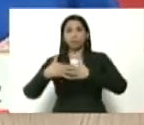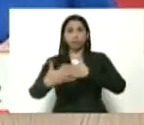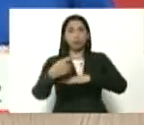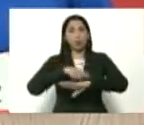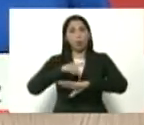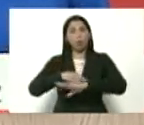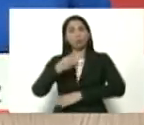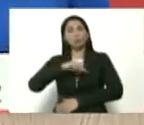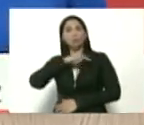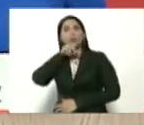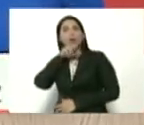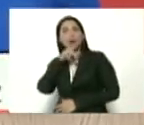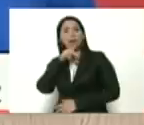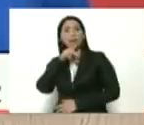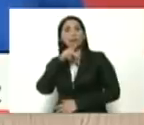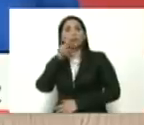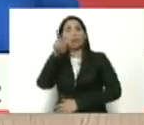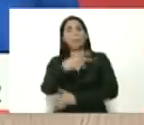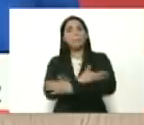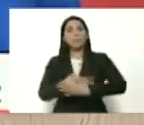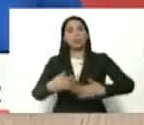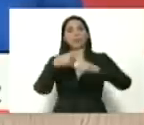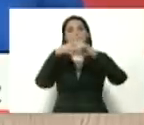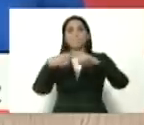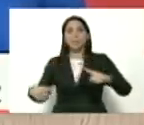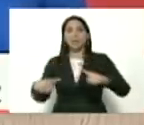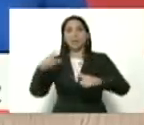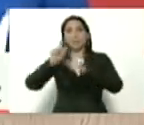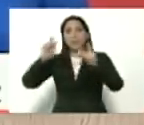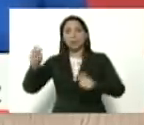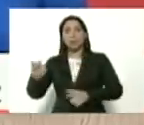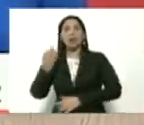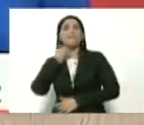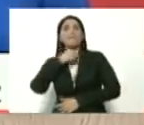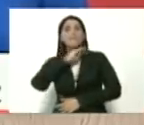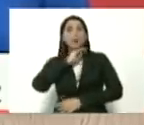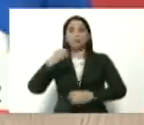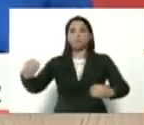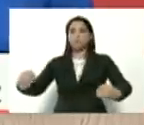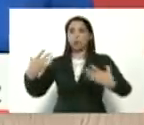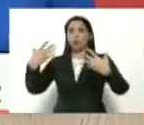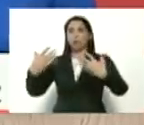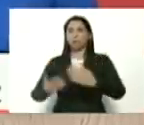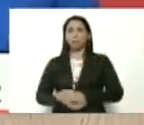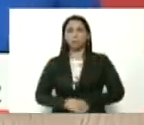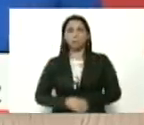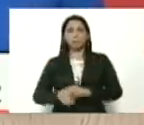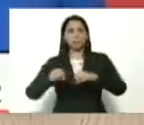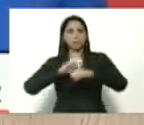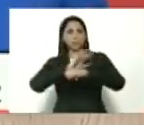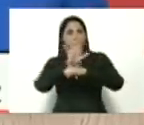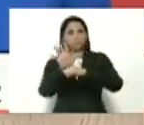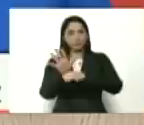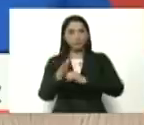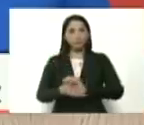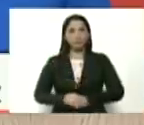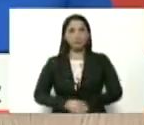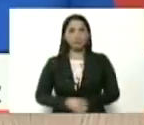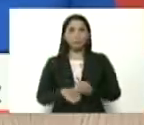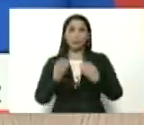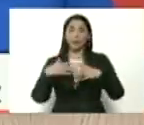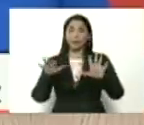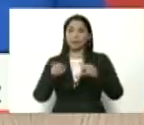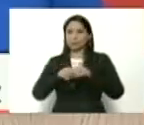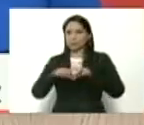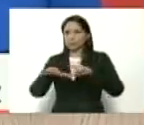hablando de 2,5 millones de casos positivos de este virus, bueno, que se propaga